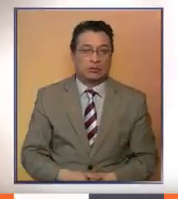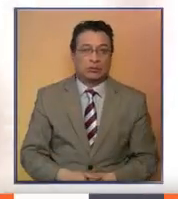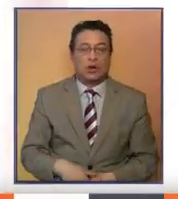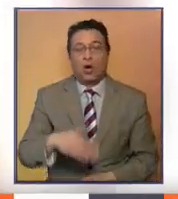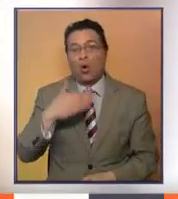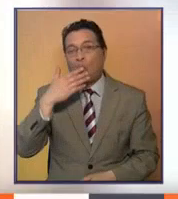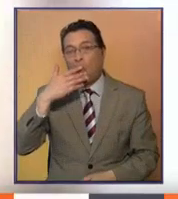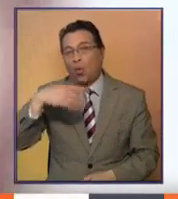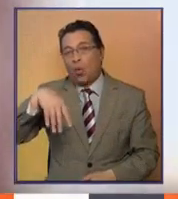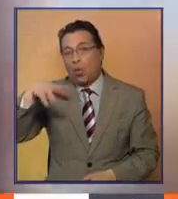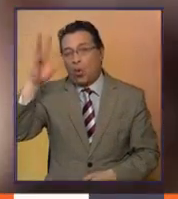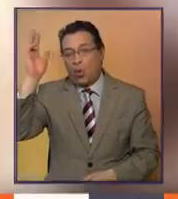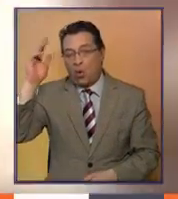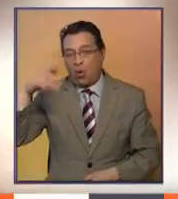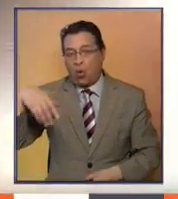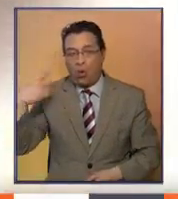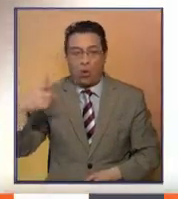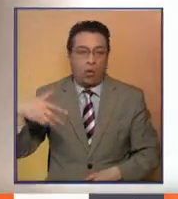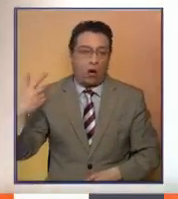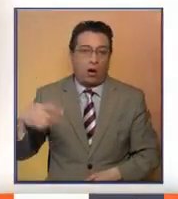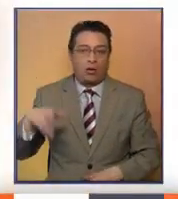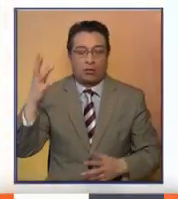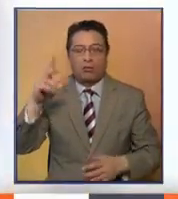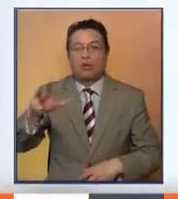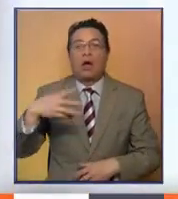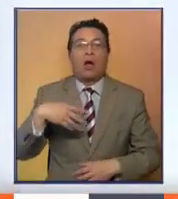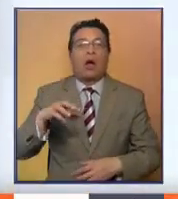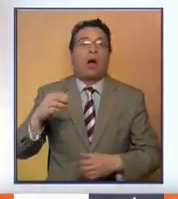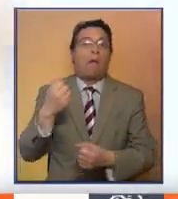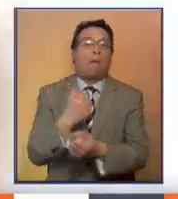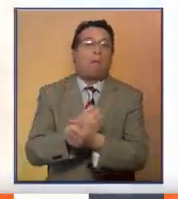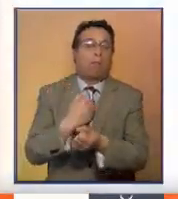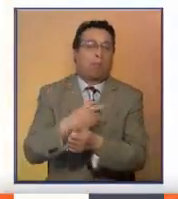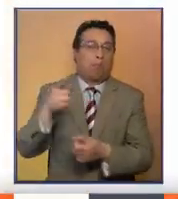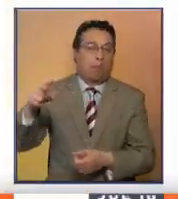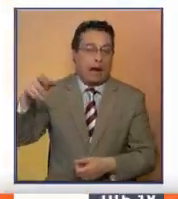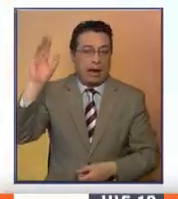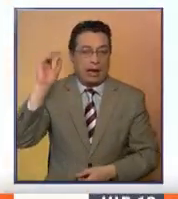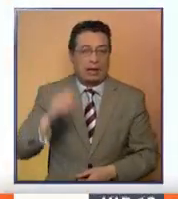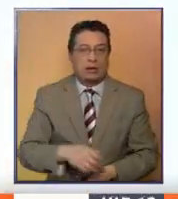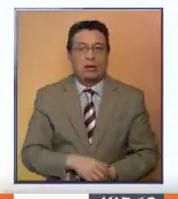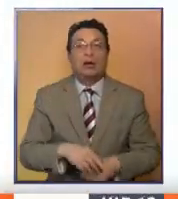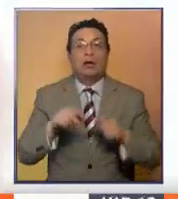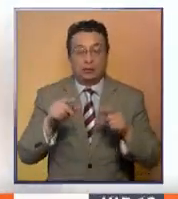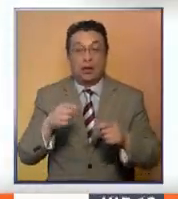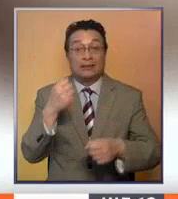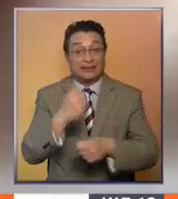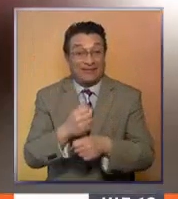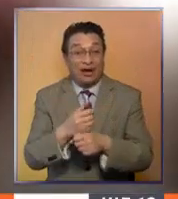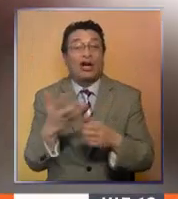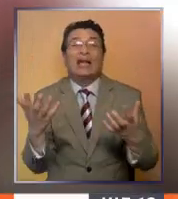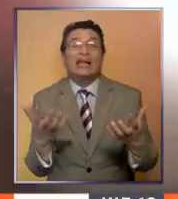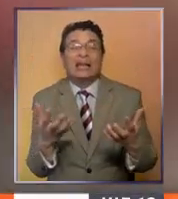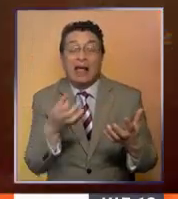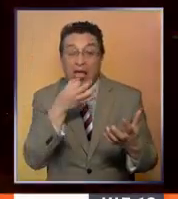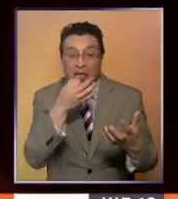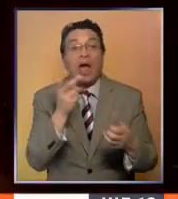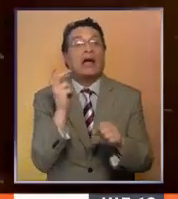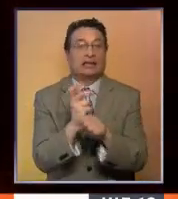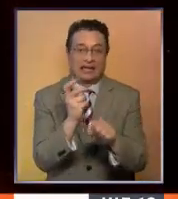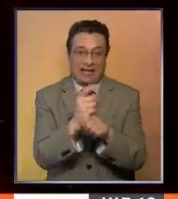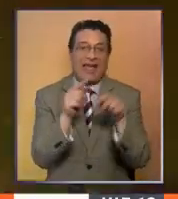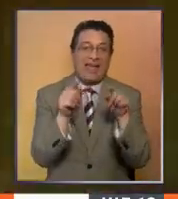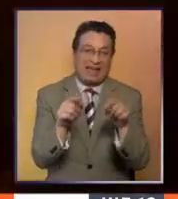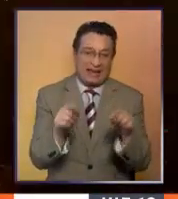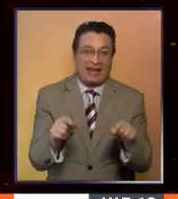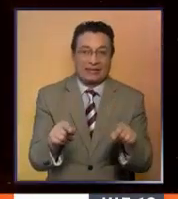y se pusieron al día esas pegas de las que hablaban no son trabajos son delitos cada